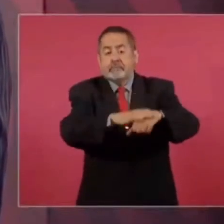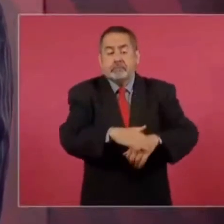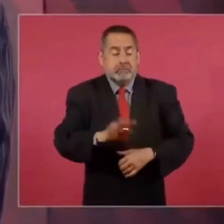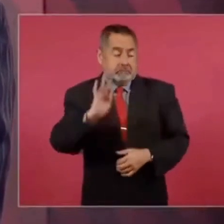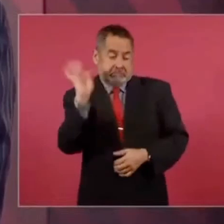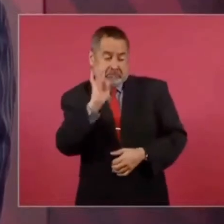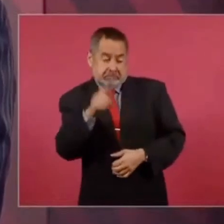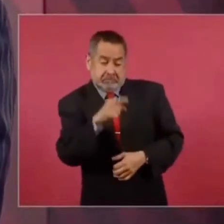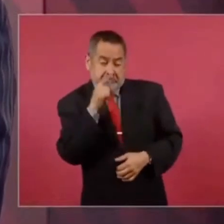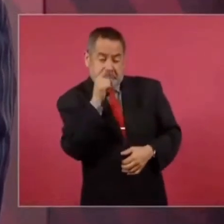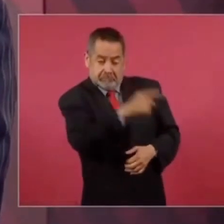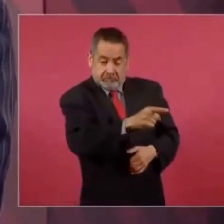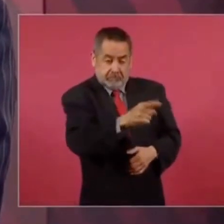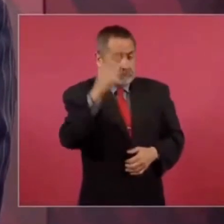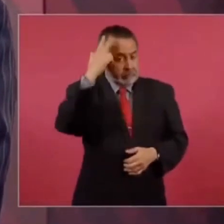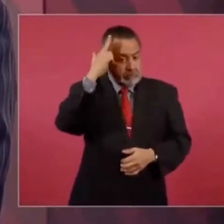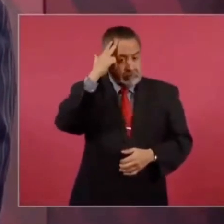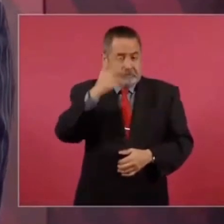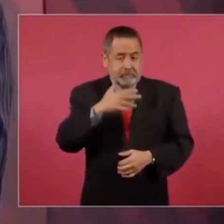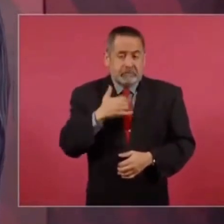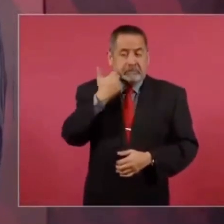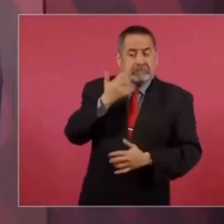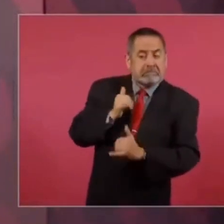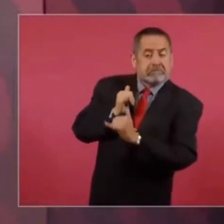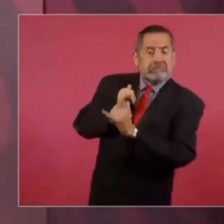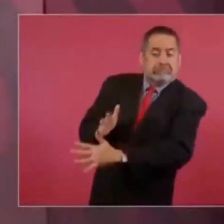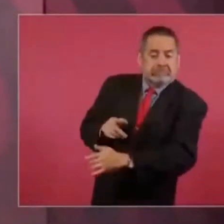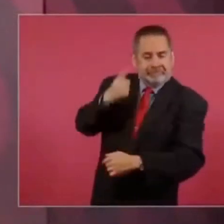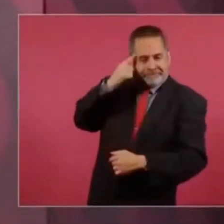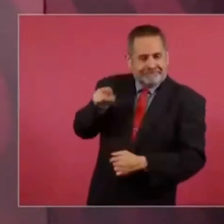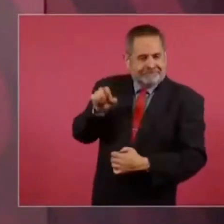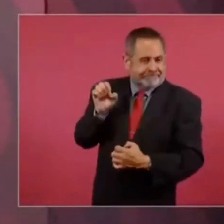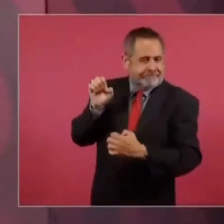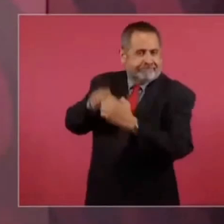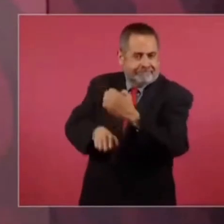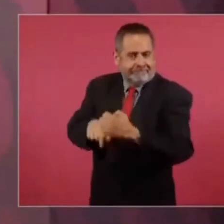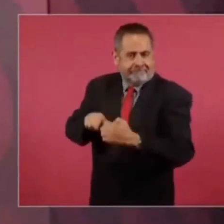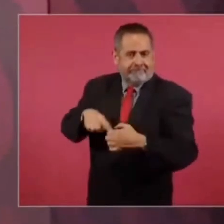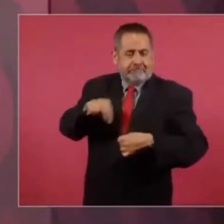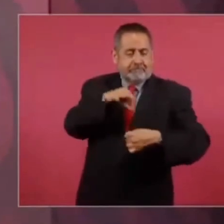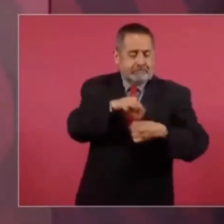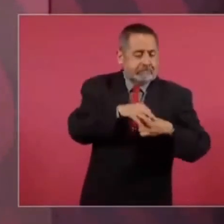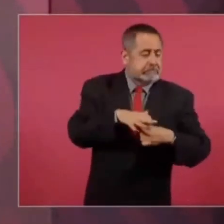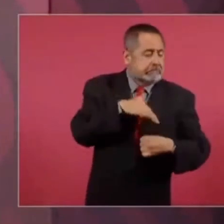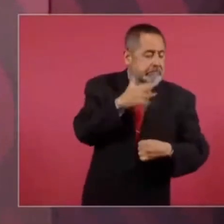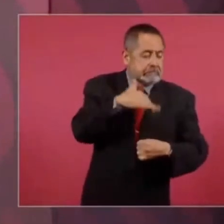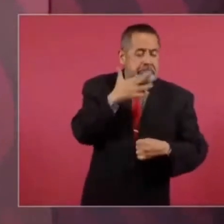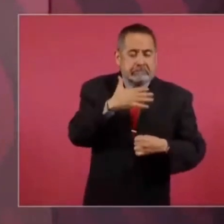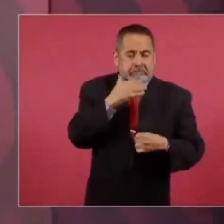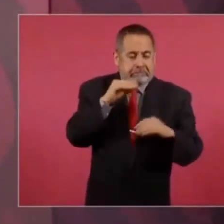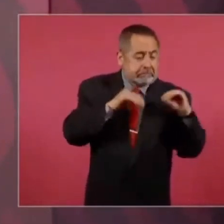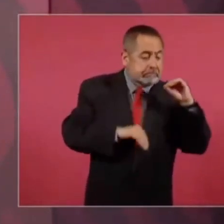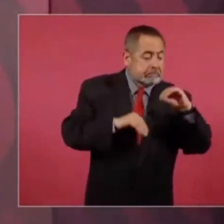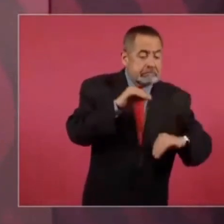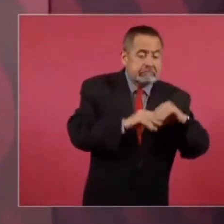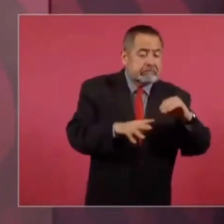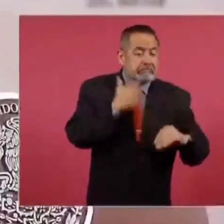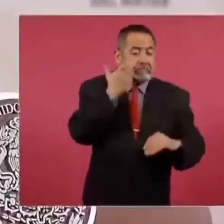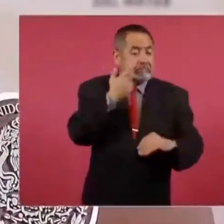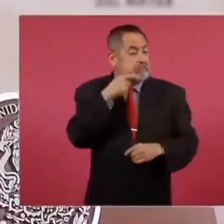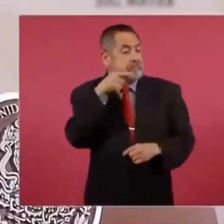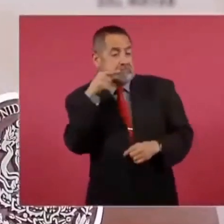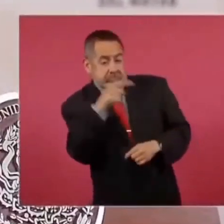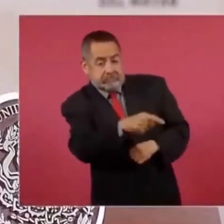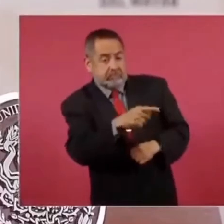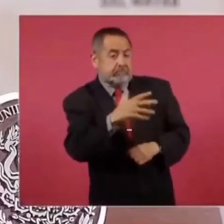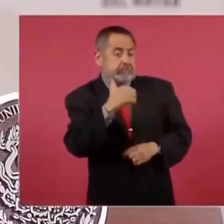Díaz, deseando burlar el voto popular, permite el fraude y